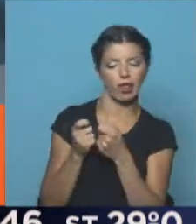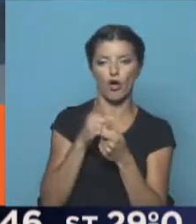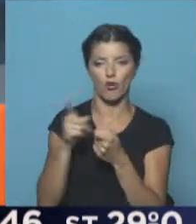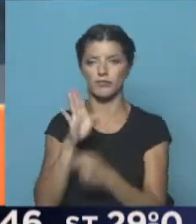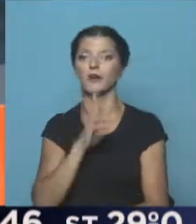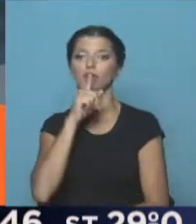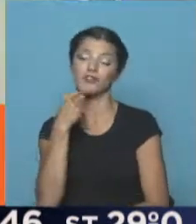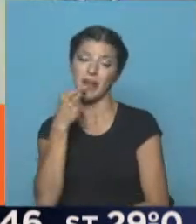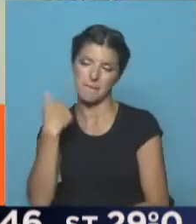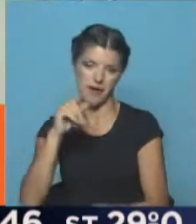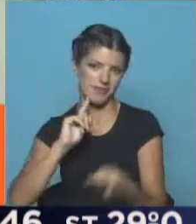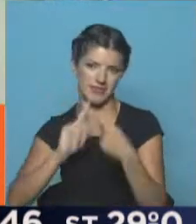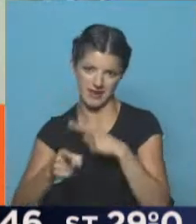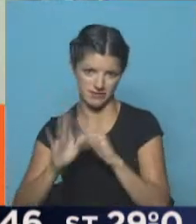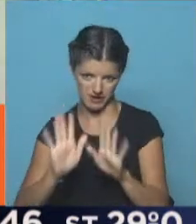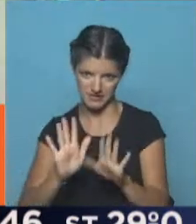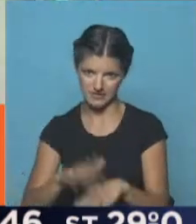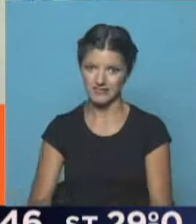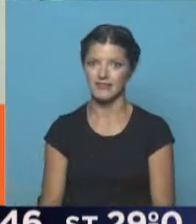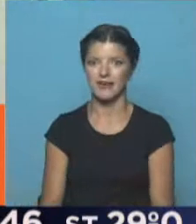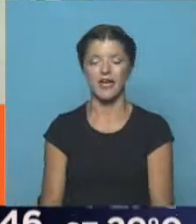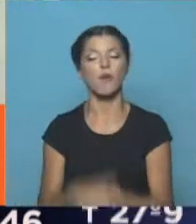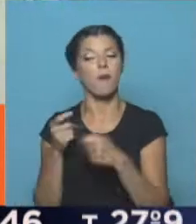más huaranga diría mojarle la oreja